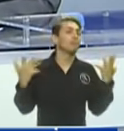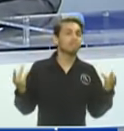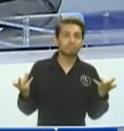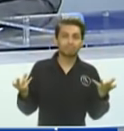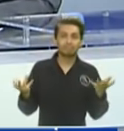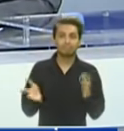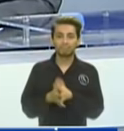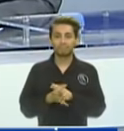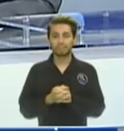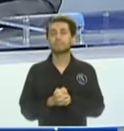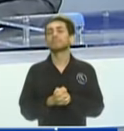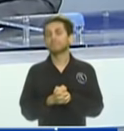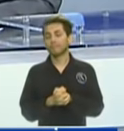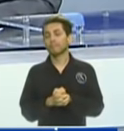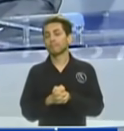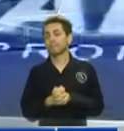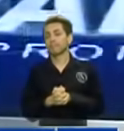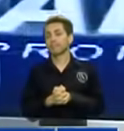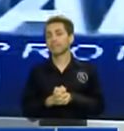tema educativo